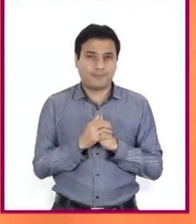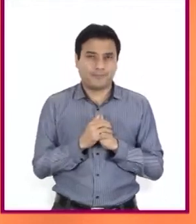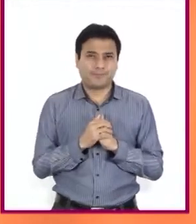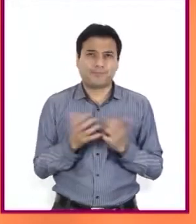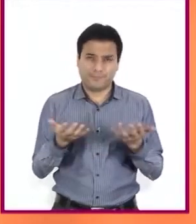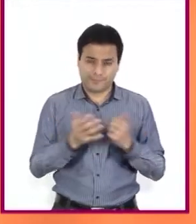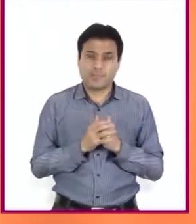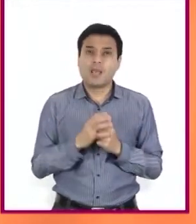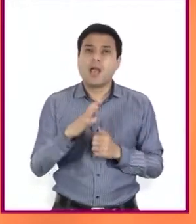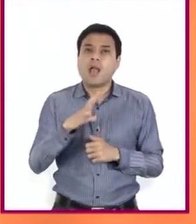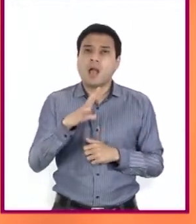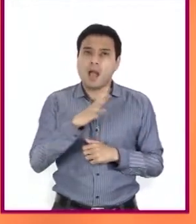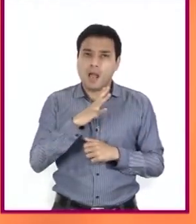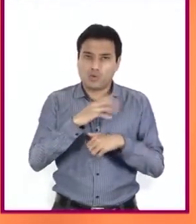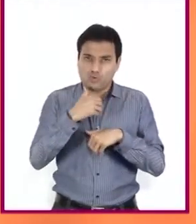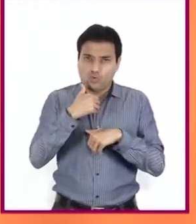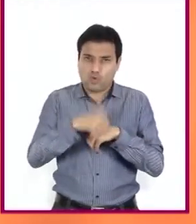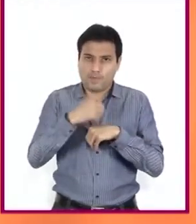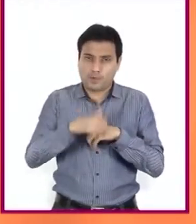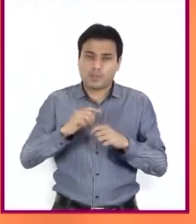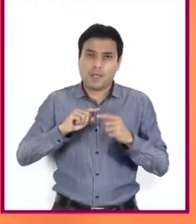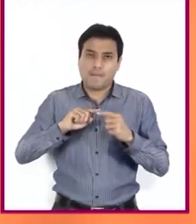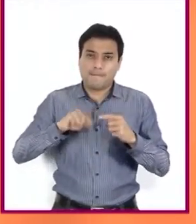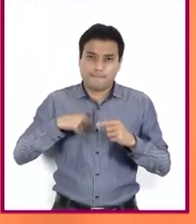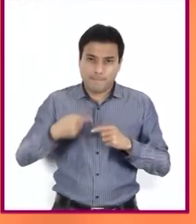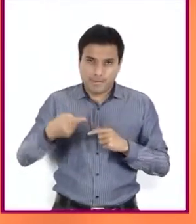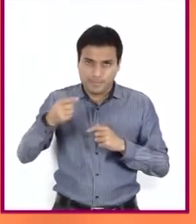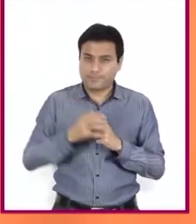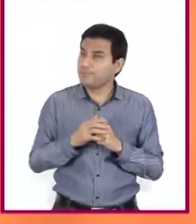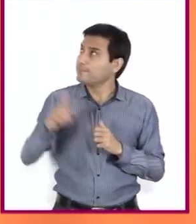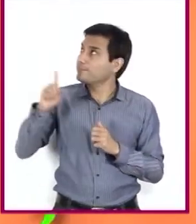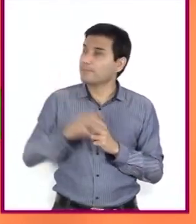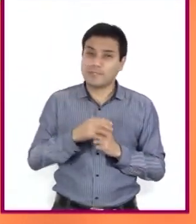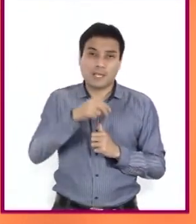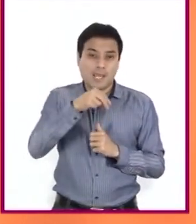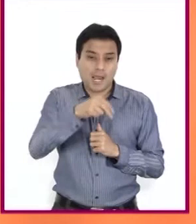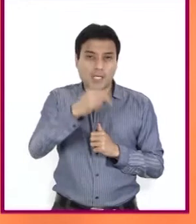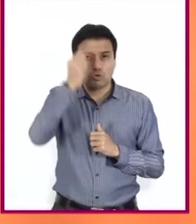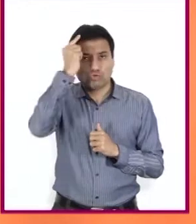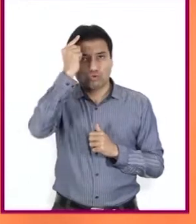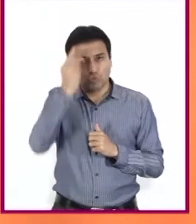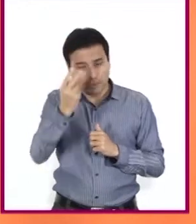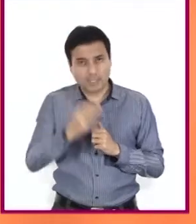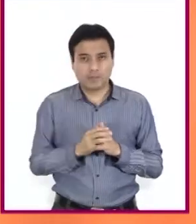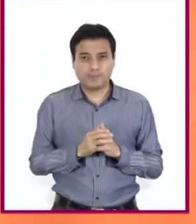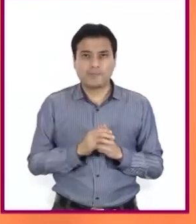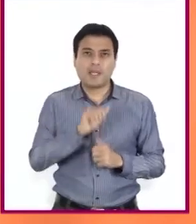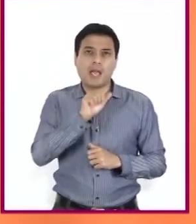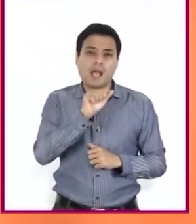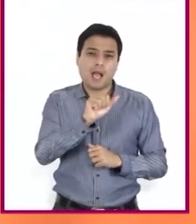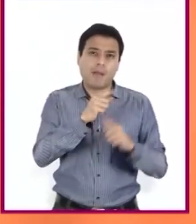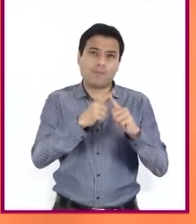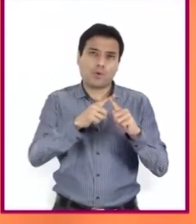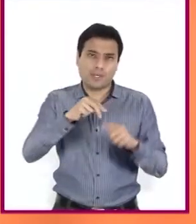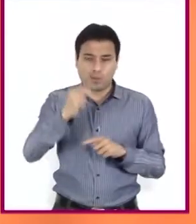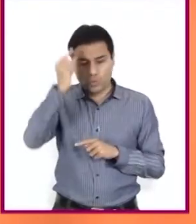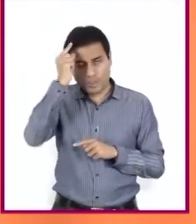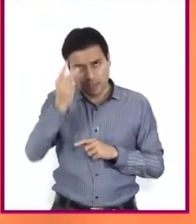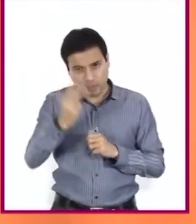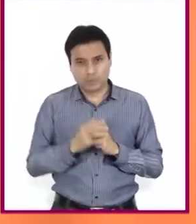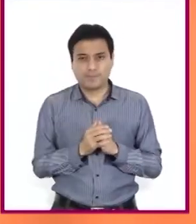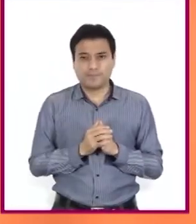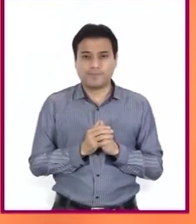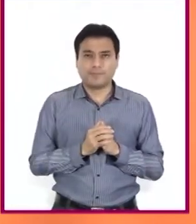Existen sucesiones cuadráticas de la forma n al cuadrado, a por n al cuadrado, a por n al